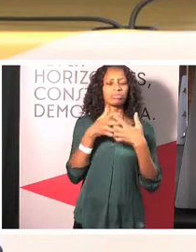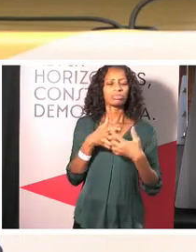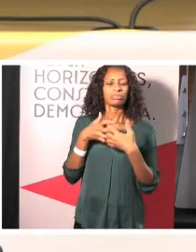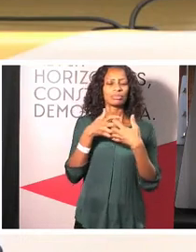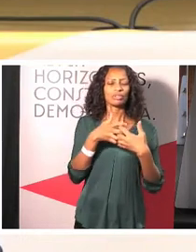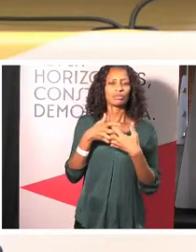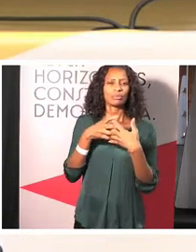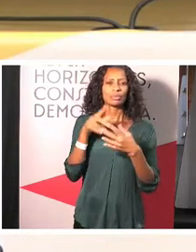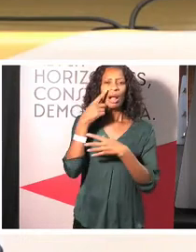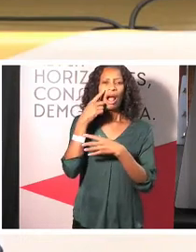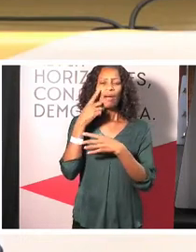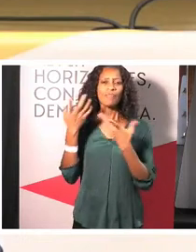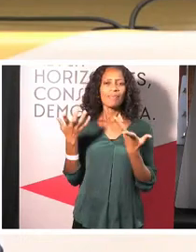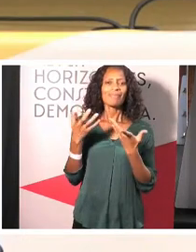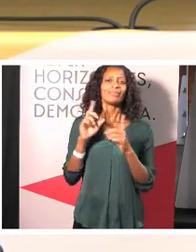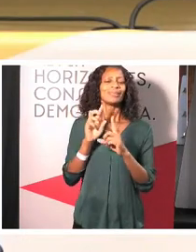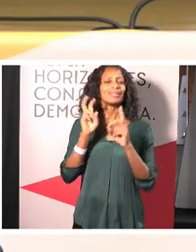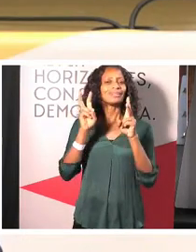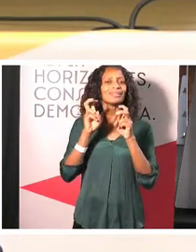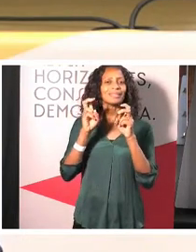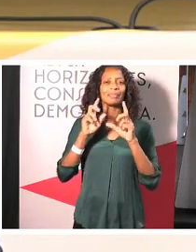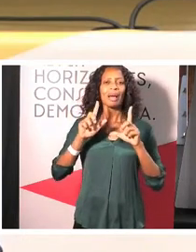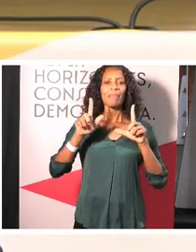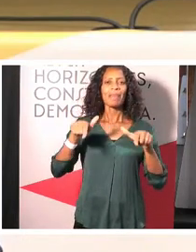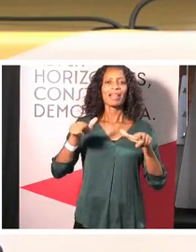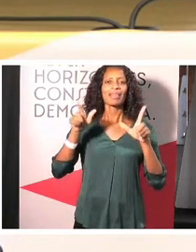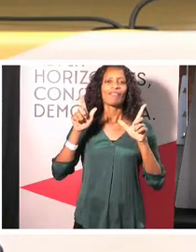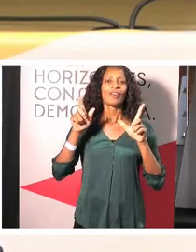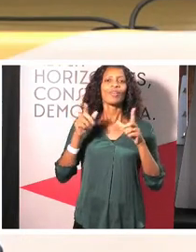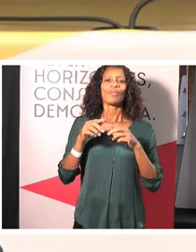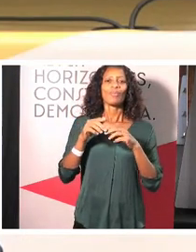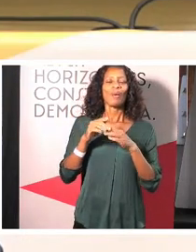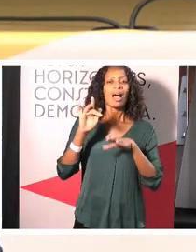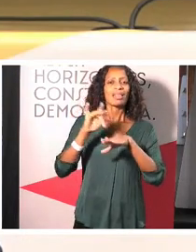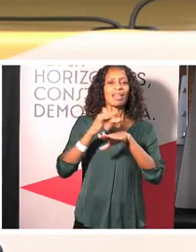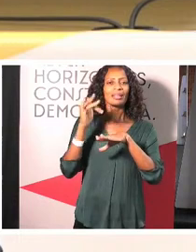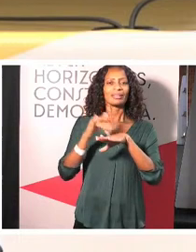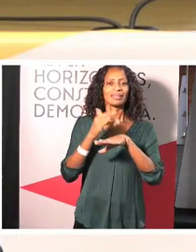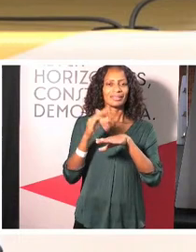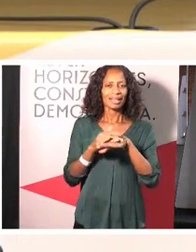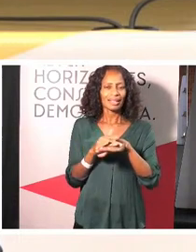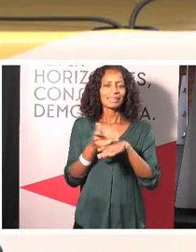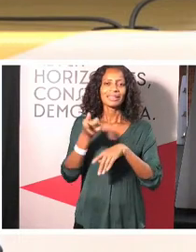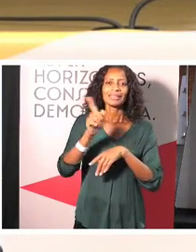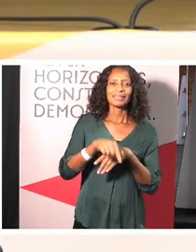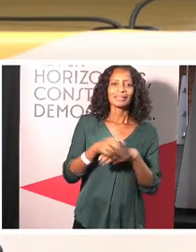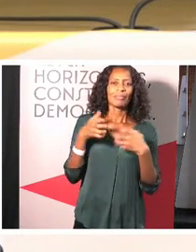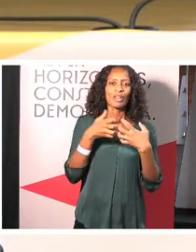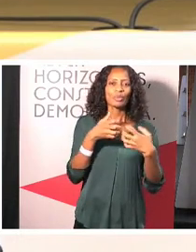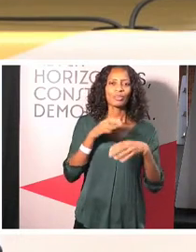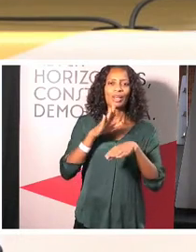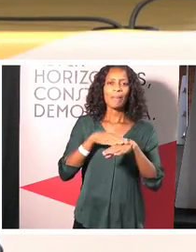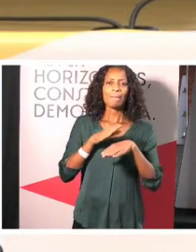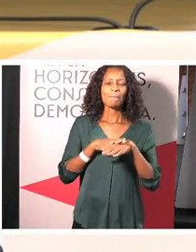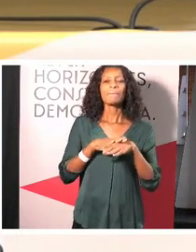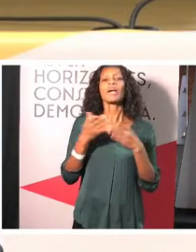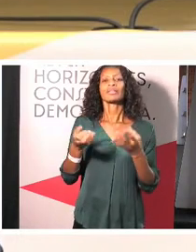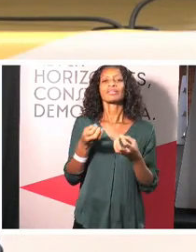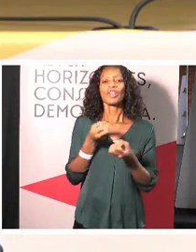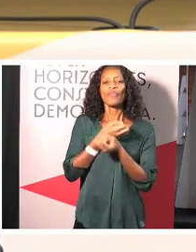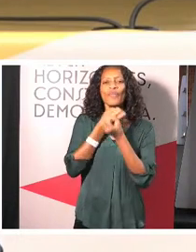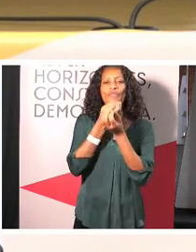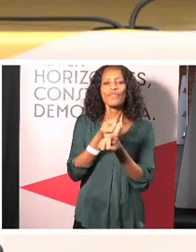plataformas digitales, ¿no? La lucha por la privacidad de la información y cómo estos grandes emporios están haciendo, pues digamos, con